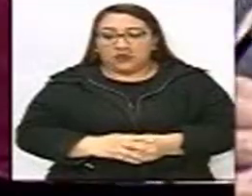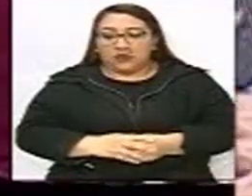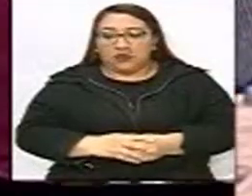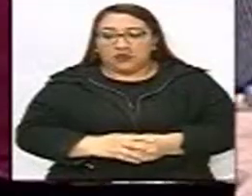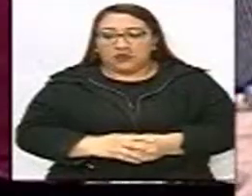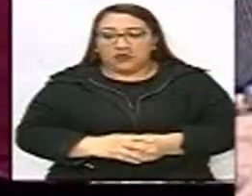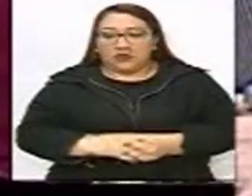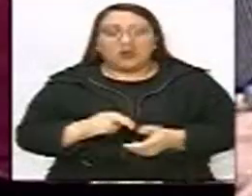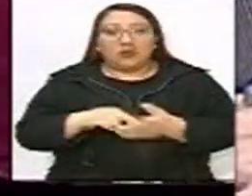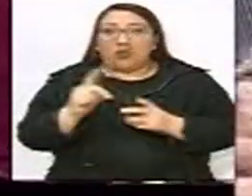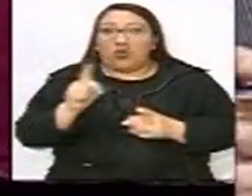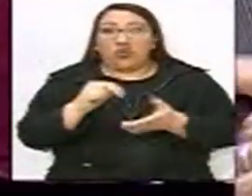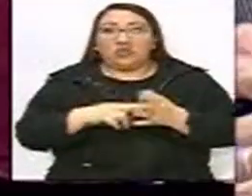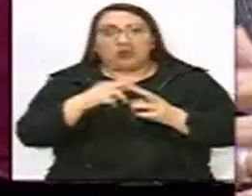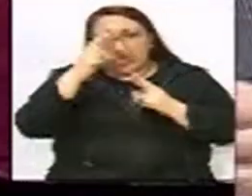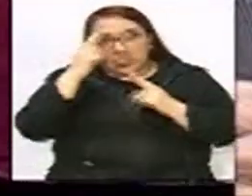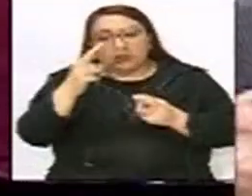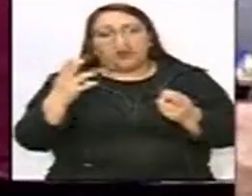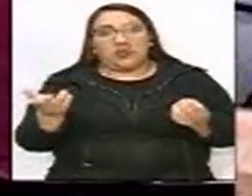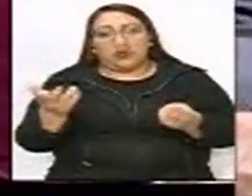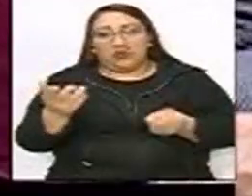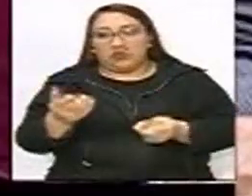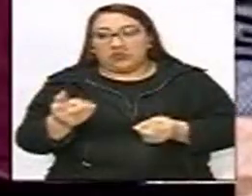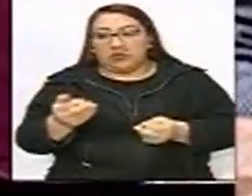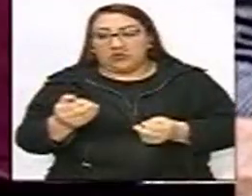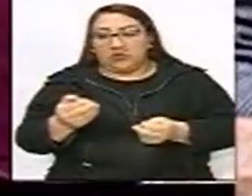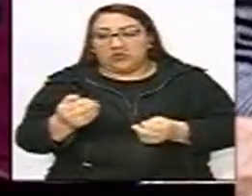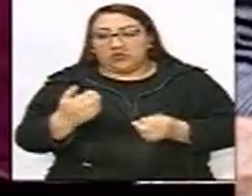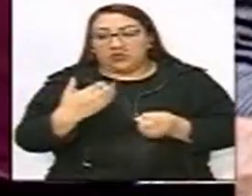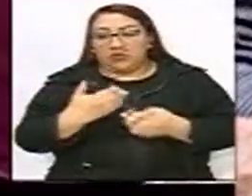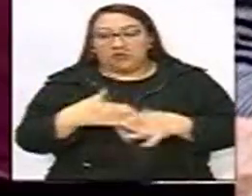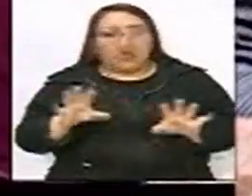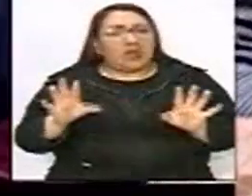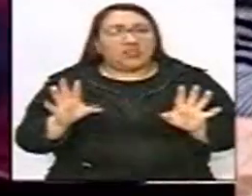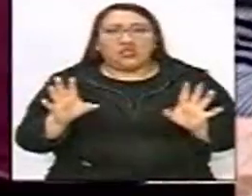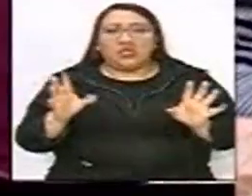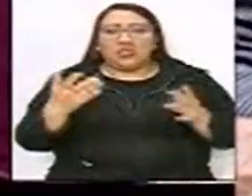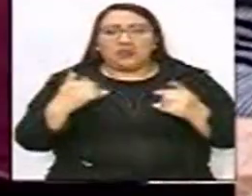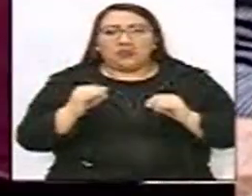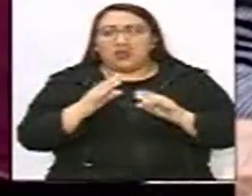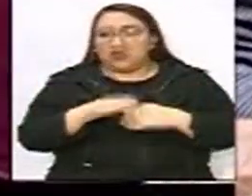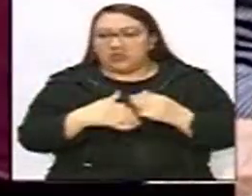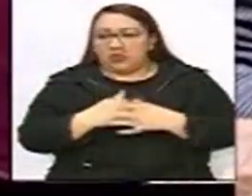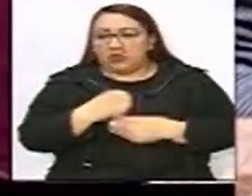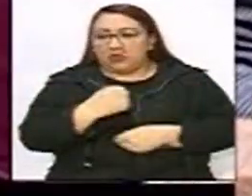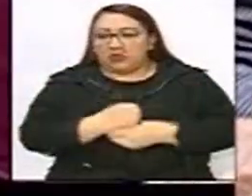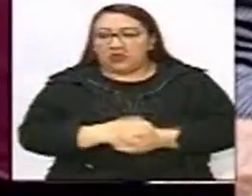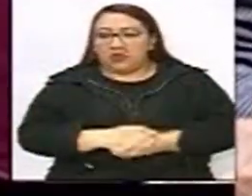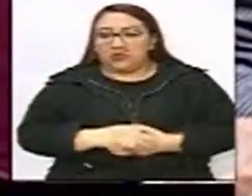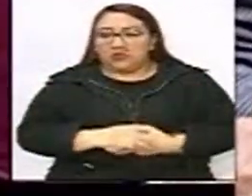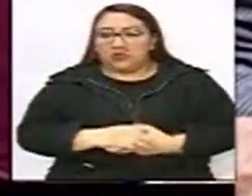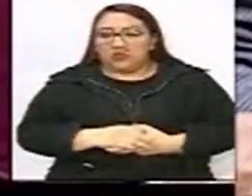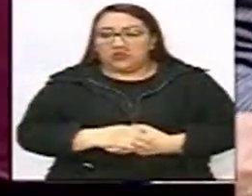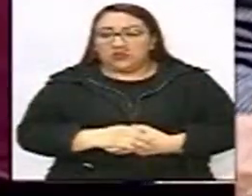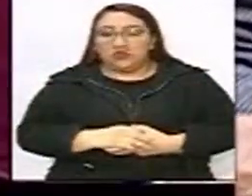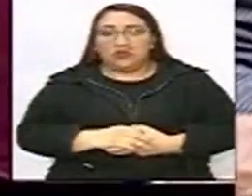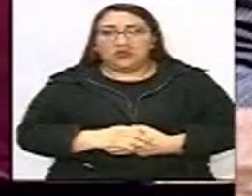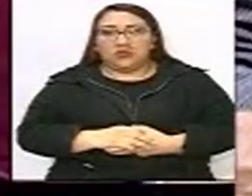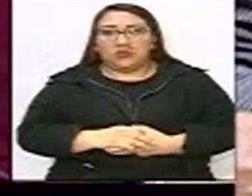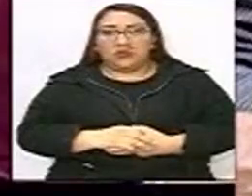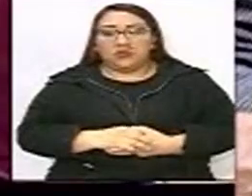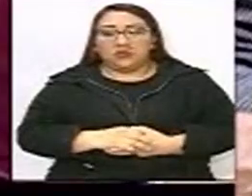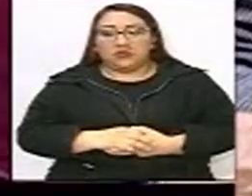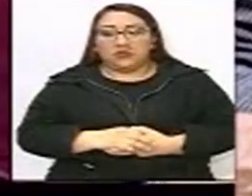realmente el respeto que debería mostrar, lejos de la independencia y el tema de la libertad de